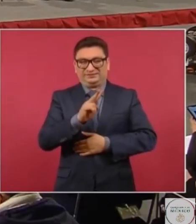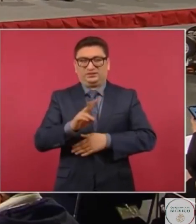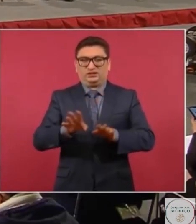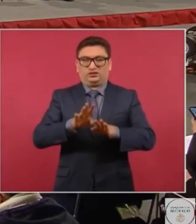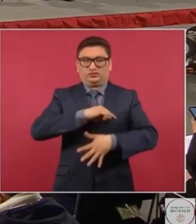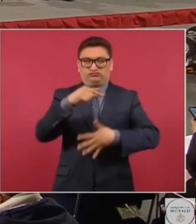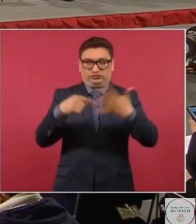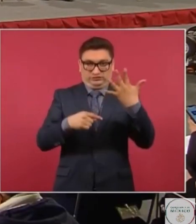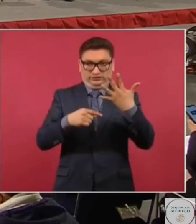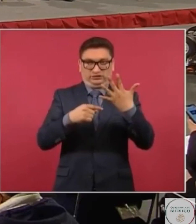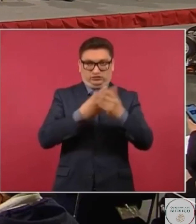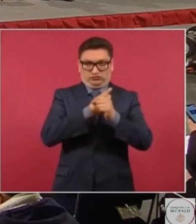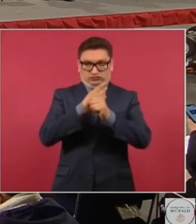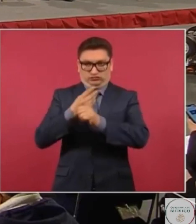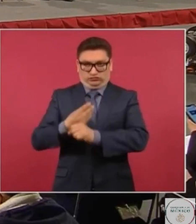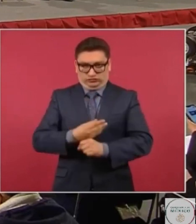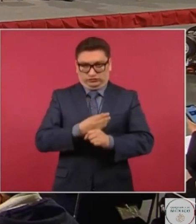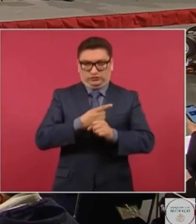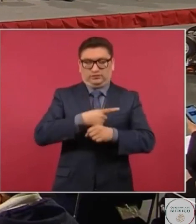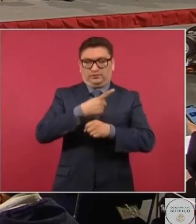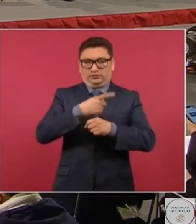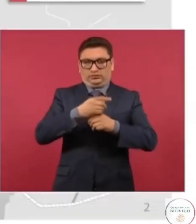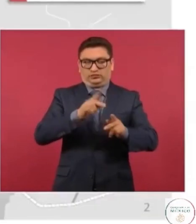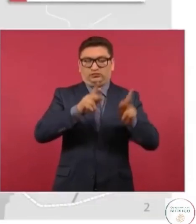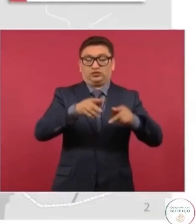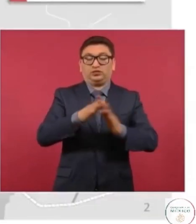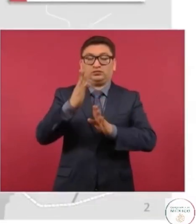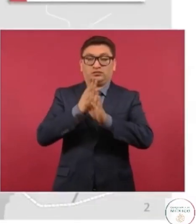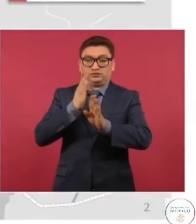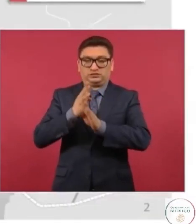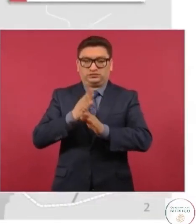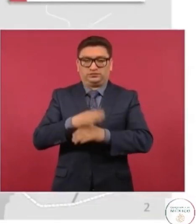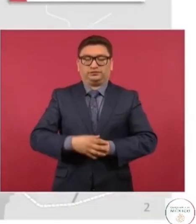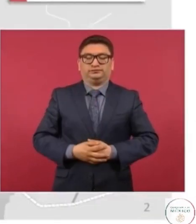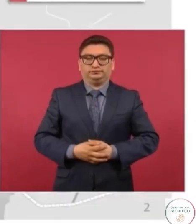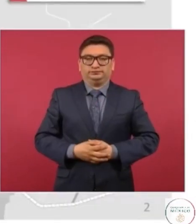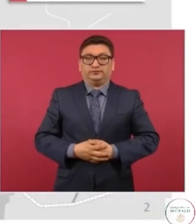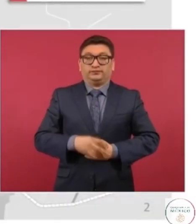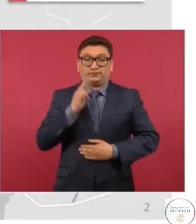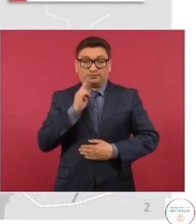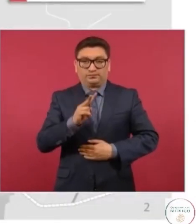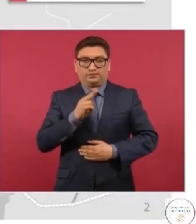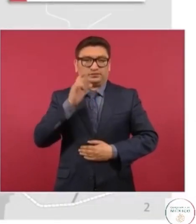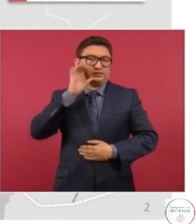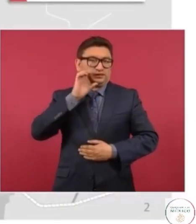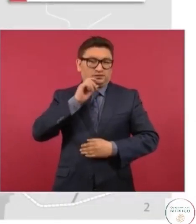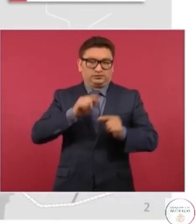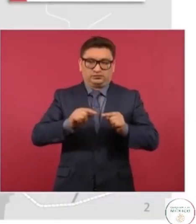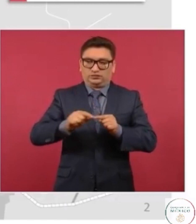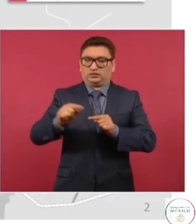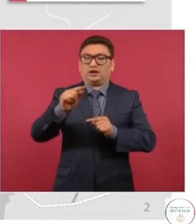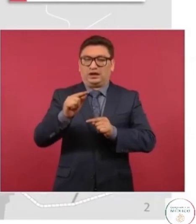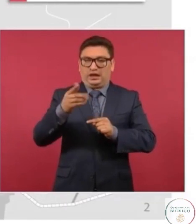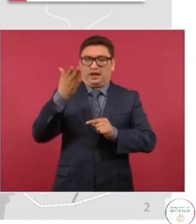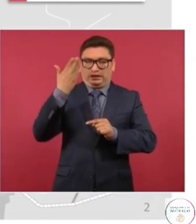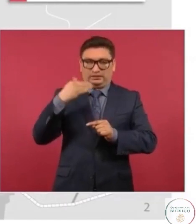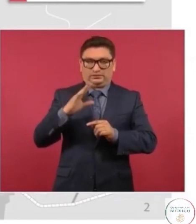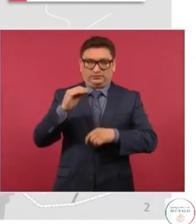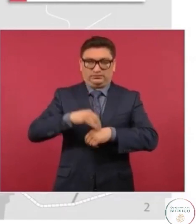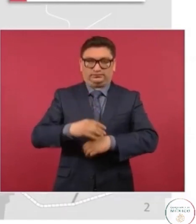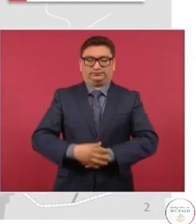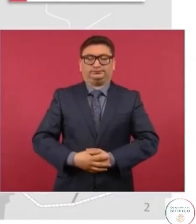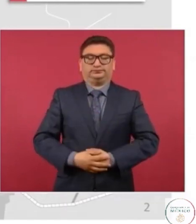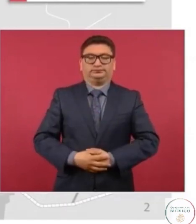cinco obras. Primero, el distribuidor vial. Segundo, el Mexibus. La línea naranja continua era lo existente y luego se hizo